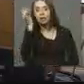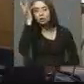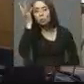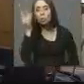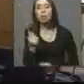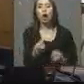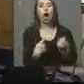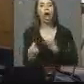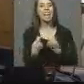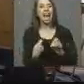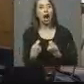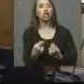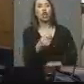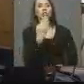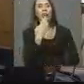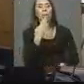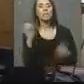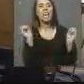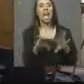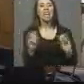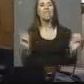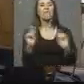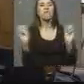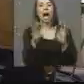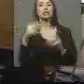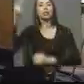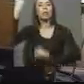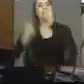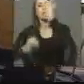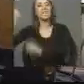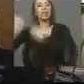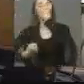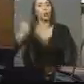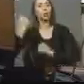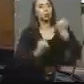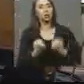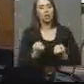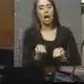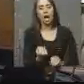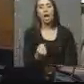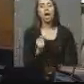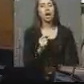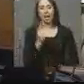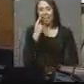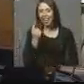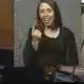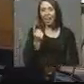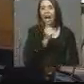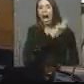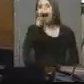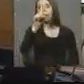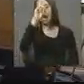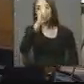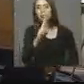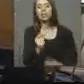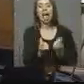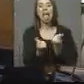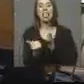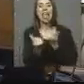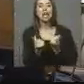los residuos industriales. En porcentaje que todos tenemos la plena claridad, no se van a respetar jamás y se van a convertir en un